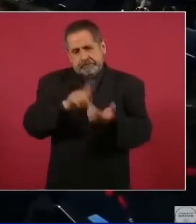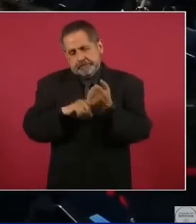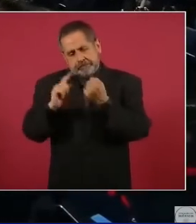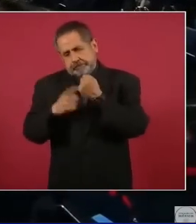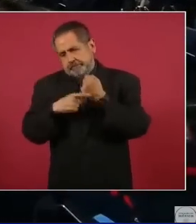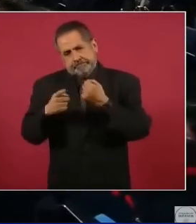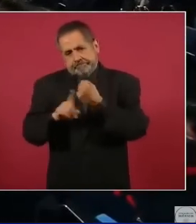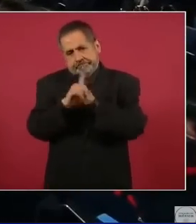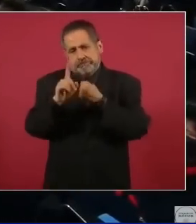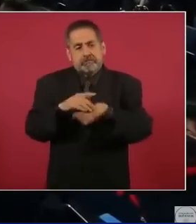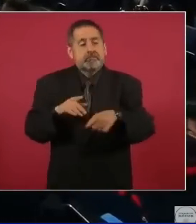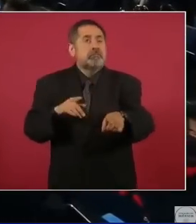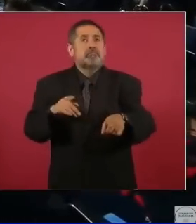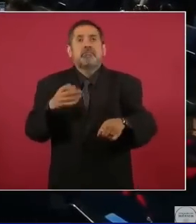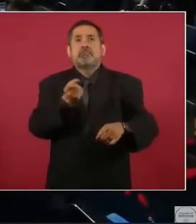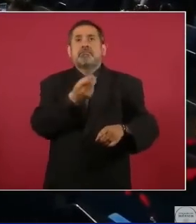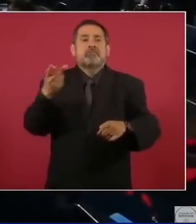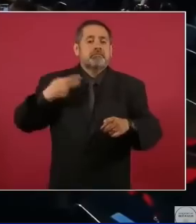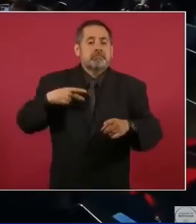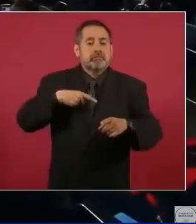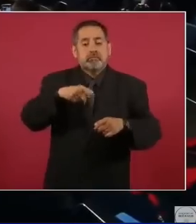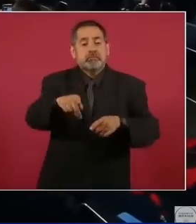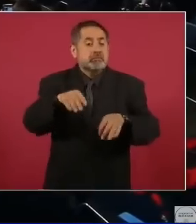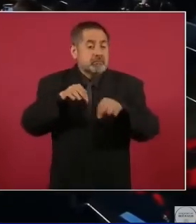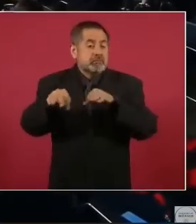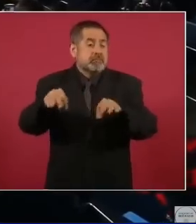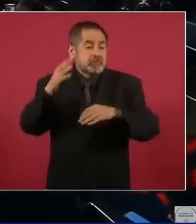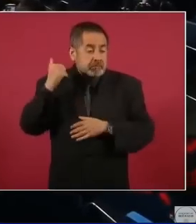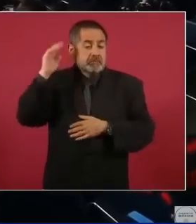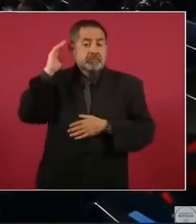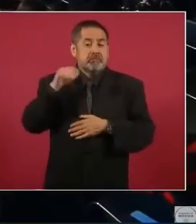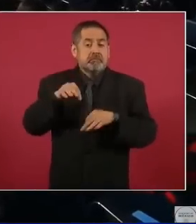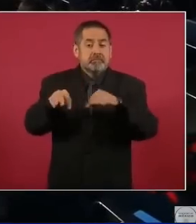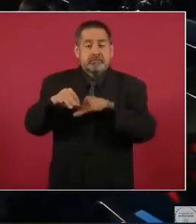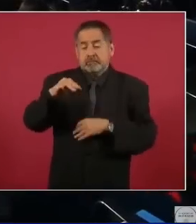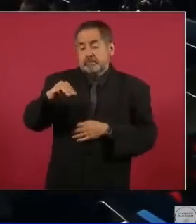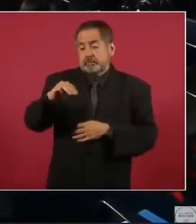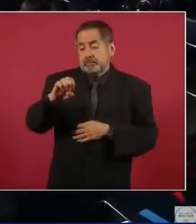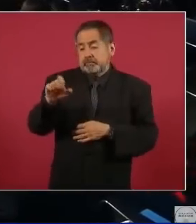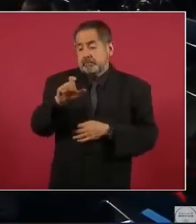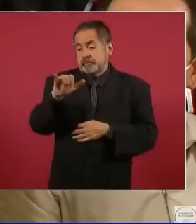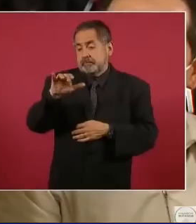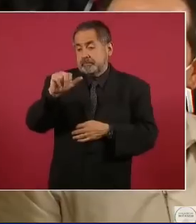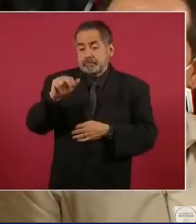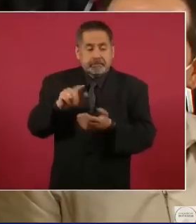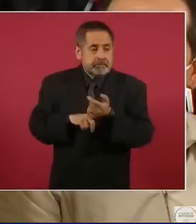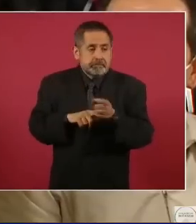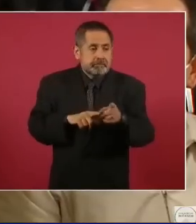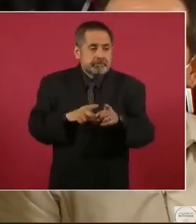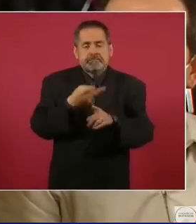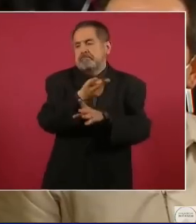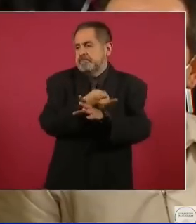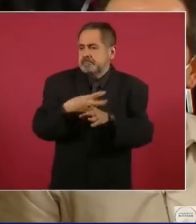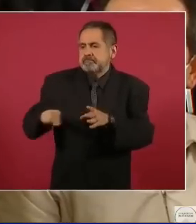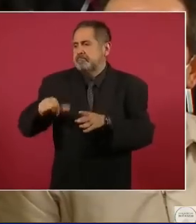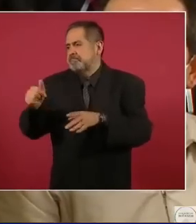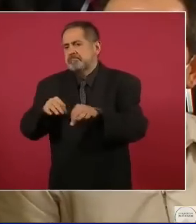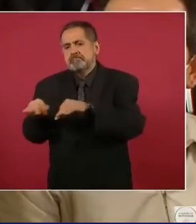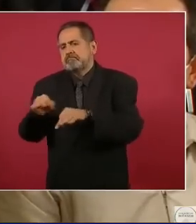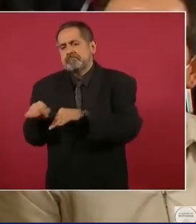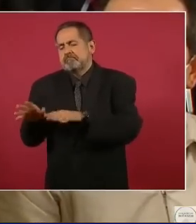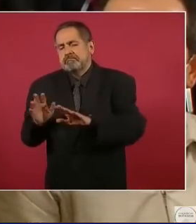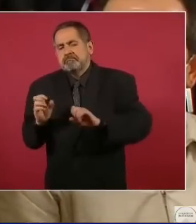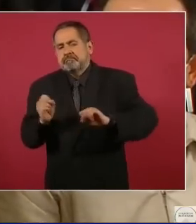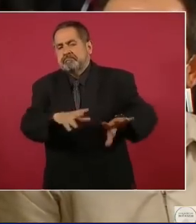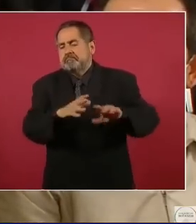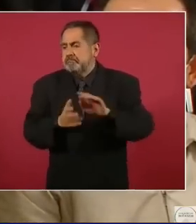incluso hay gente que trabajó en Mexicana de Aviación que buscó sus sustentos por otros lados e incluso hubo gente